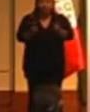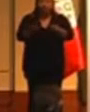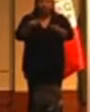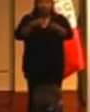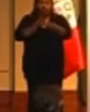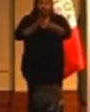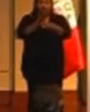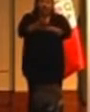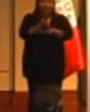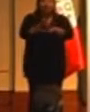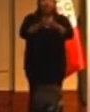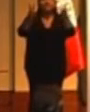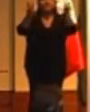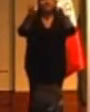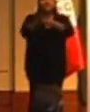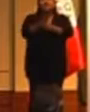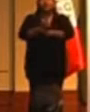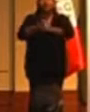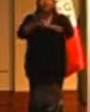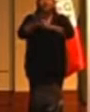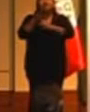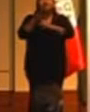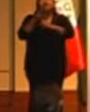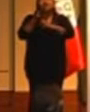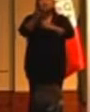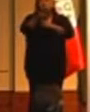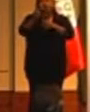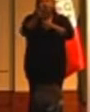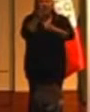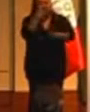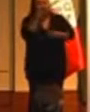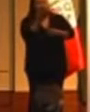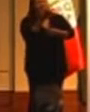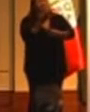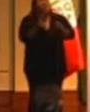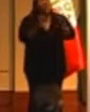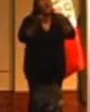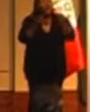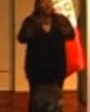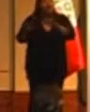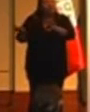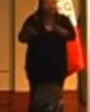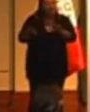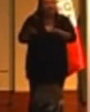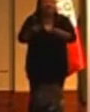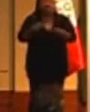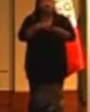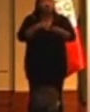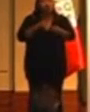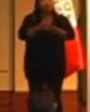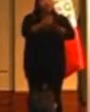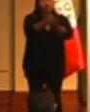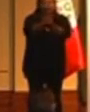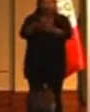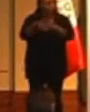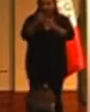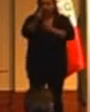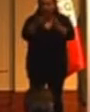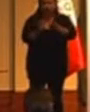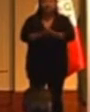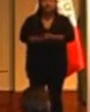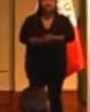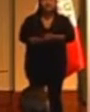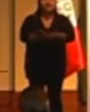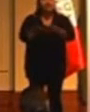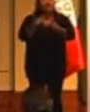la parte de seguridad ciudadana, a ver cómo nos ha servido esto y cuáles son los beneficios que tenemos como comunidad.